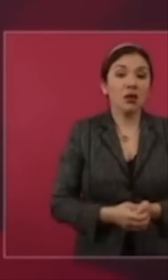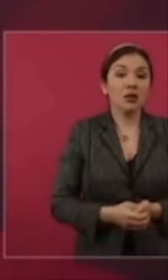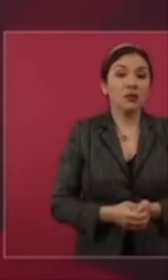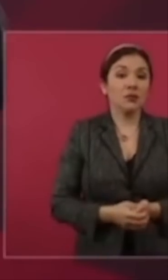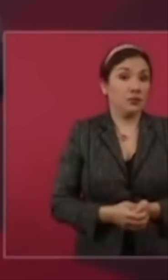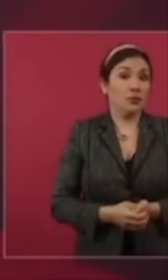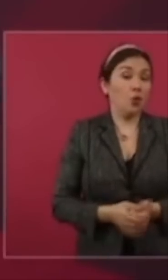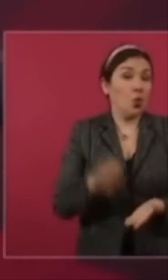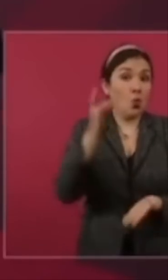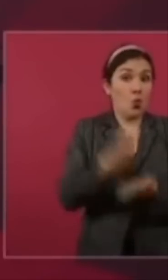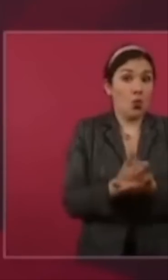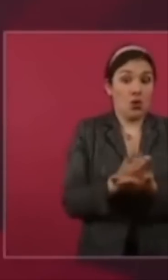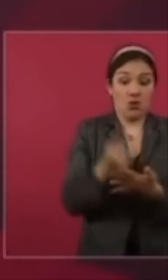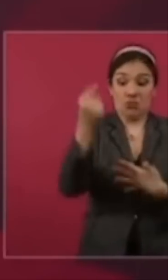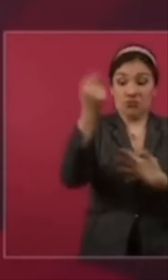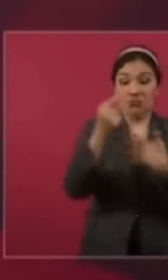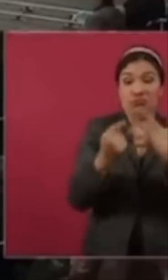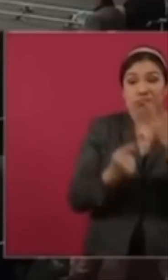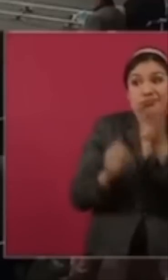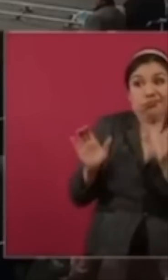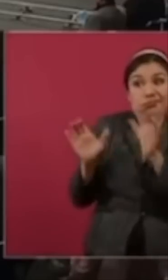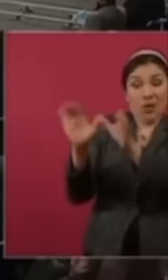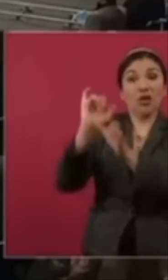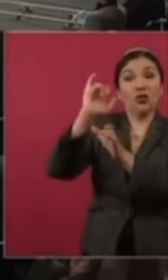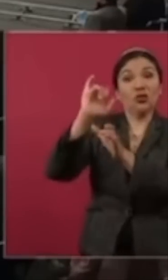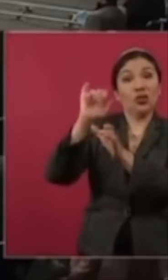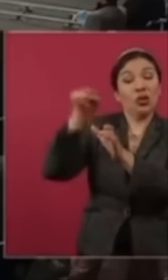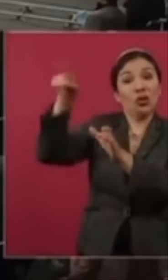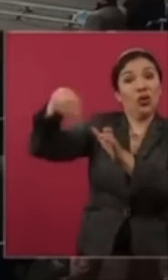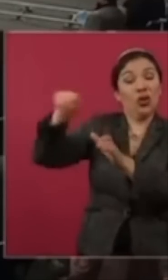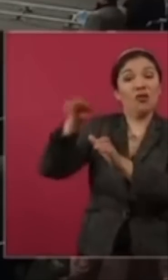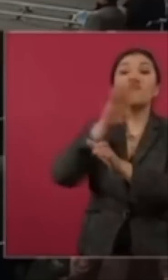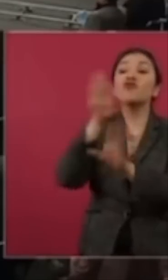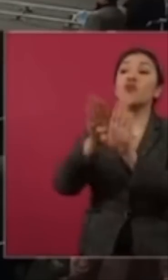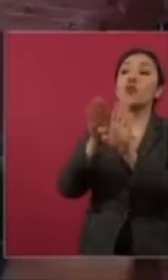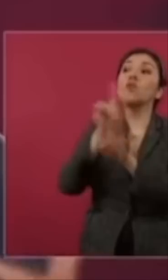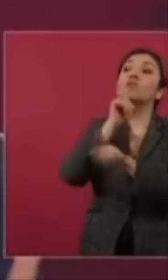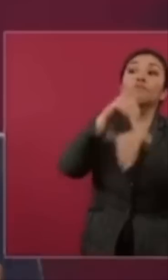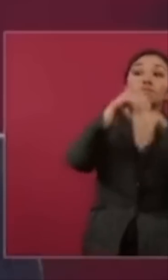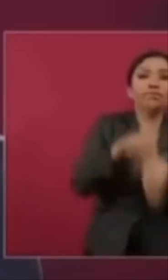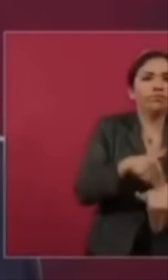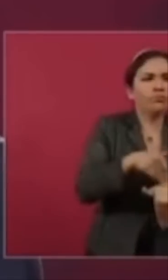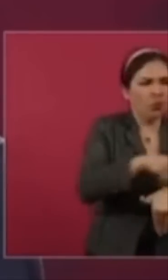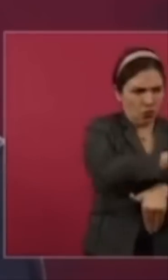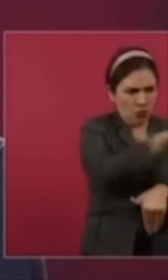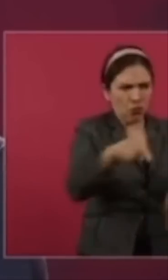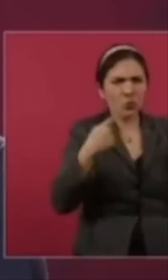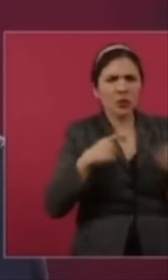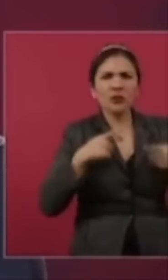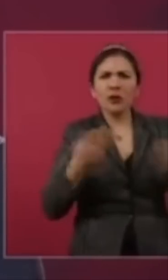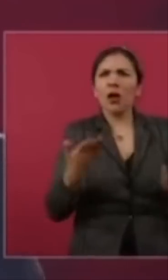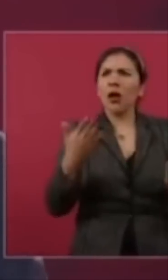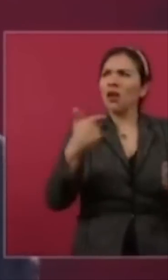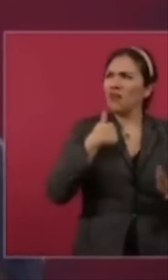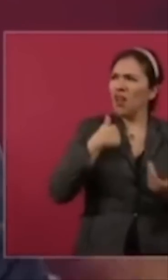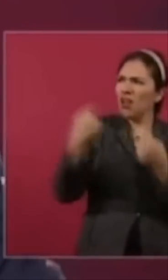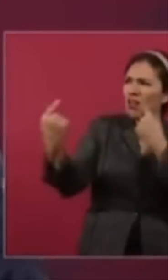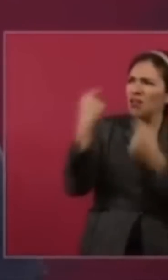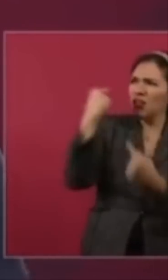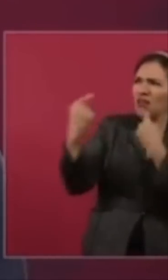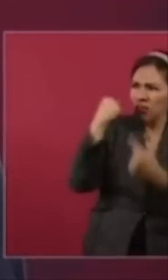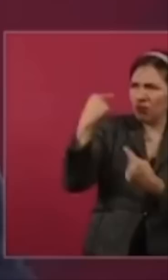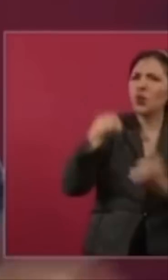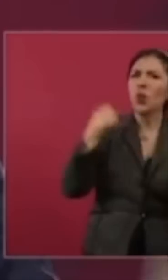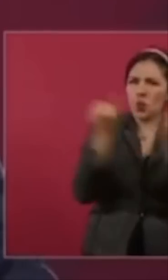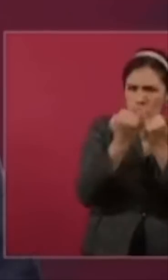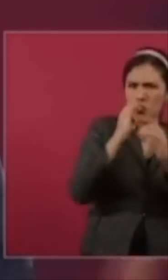Nada más ellos, ¿no? Y la réplica, y la comunicación, y los mensajes de ida